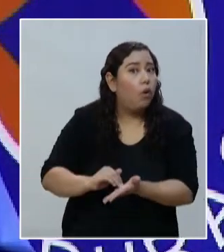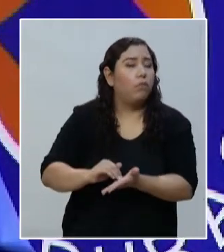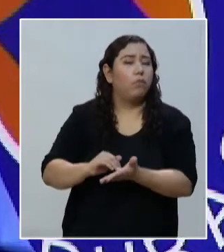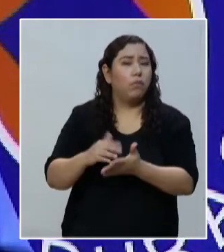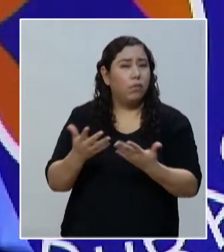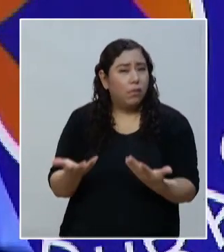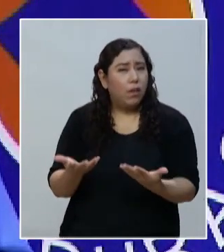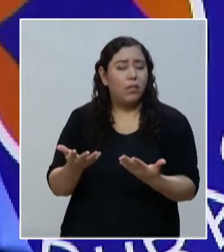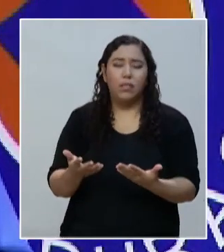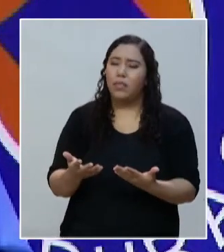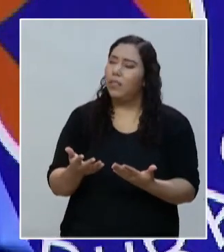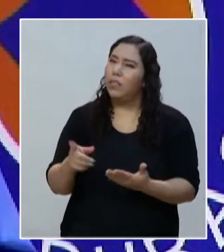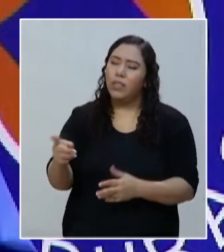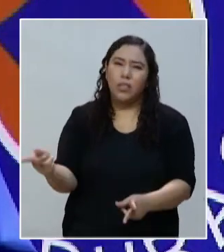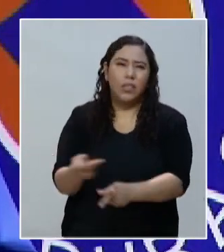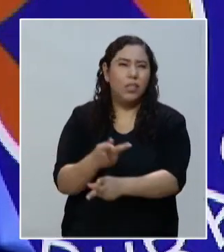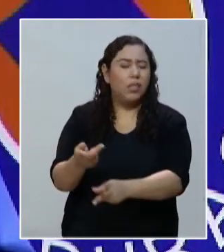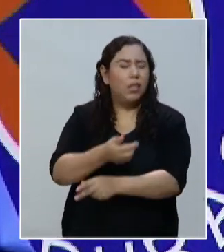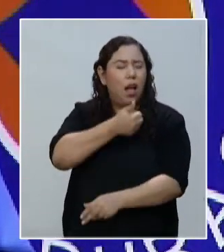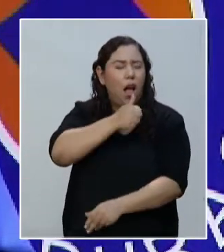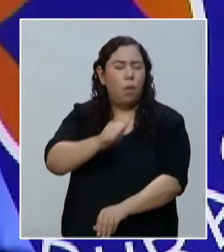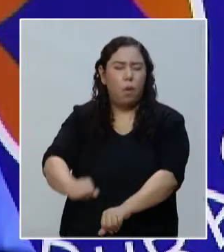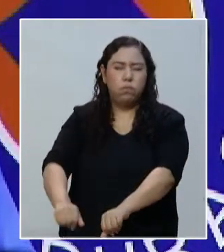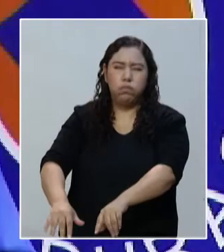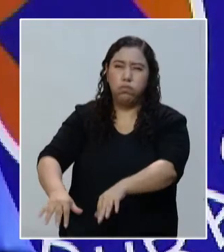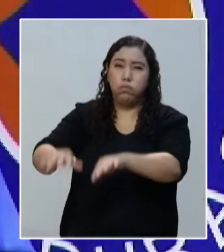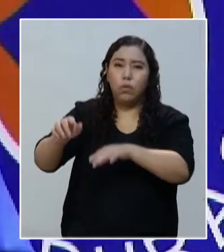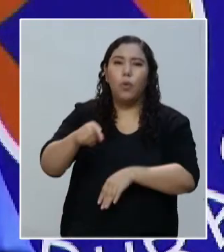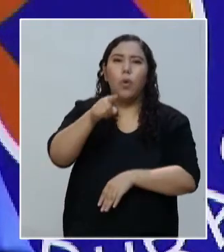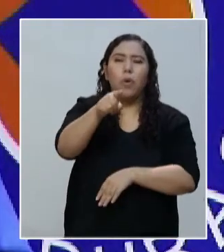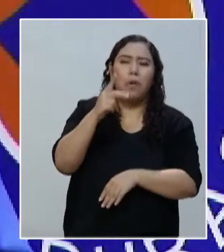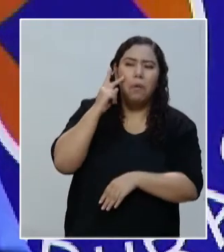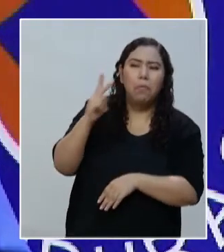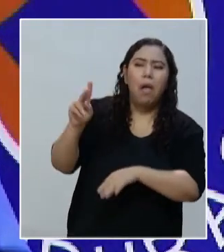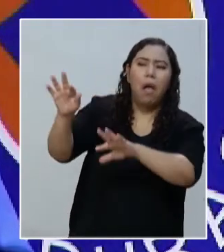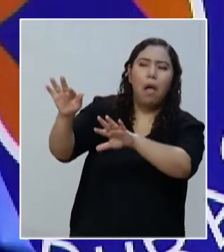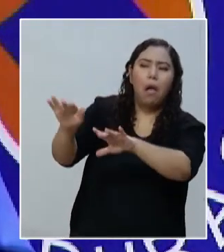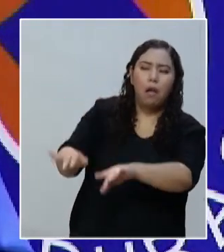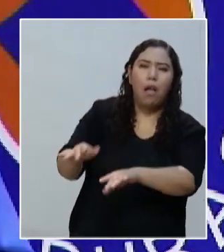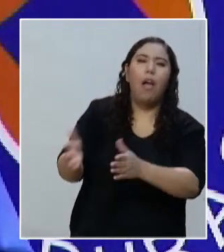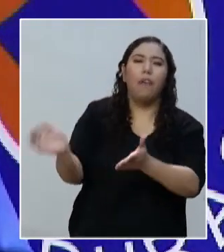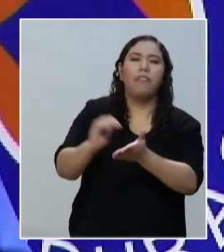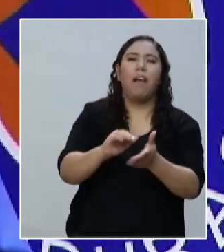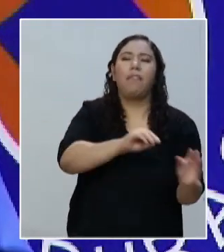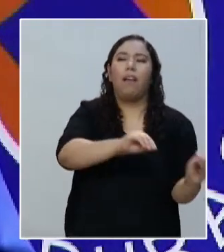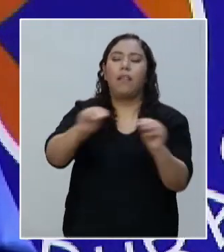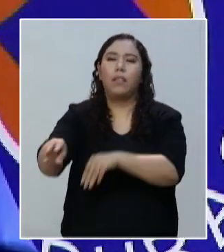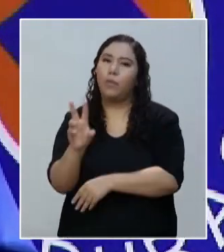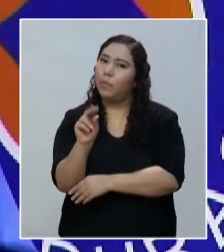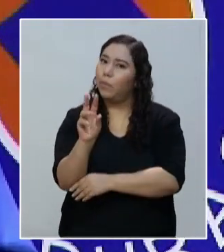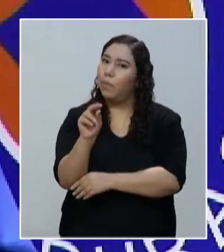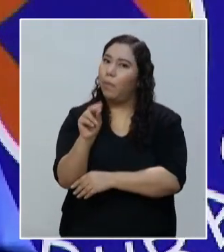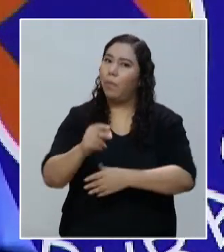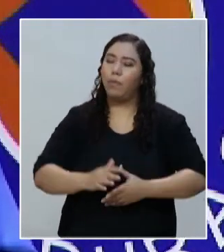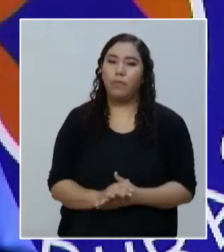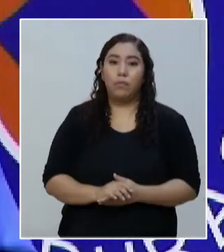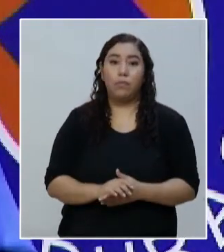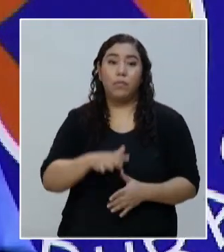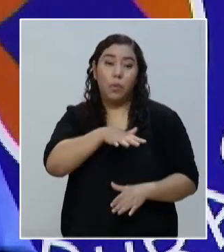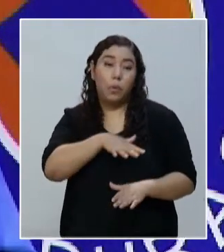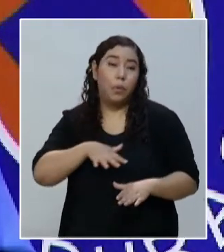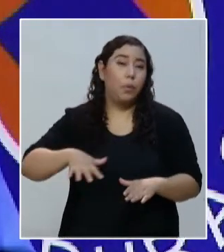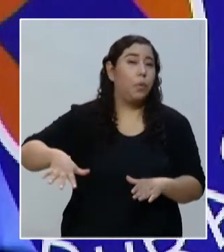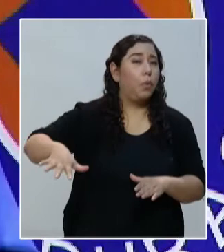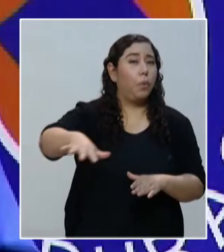más daños que los que tenemos actualmente. Sabemos que tenemos inundado gran parte del Valle de Sula, por lo consiguiente, la misión nuestra